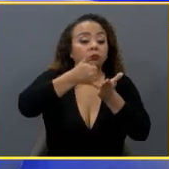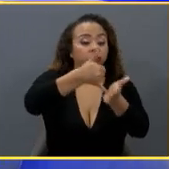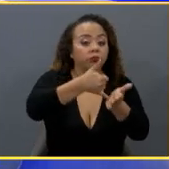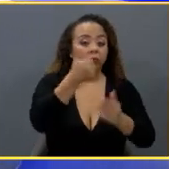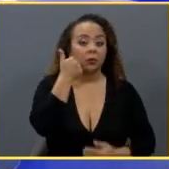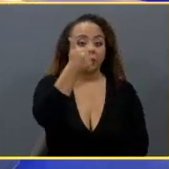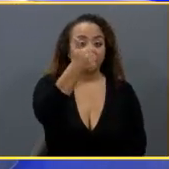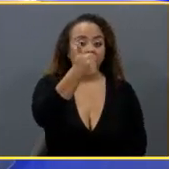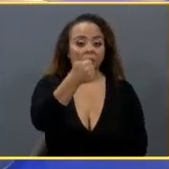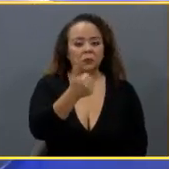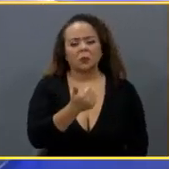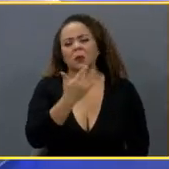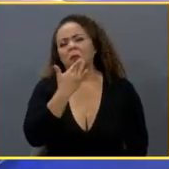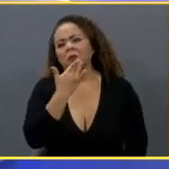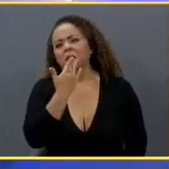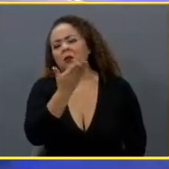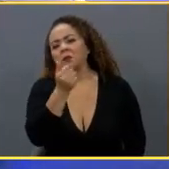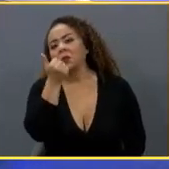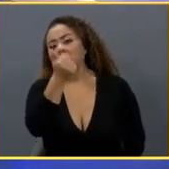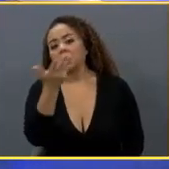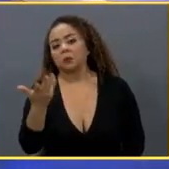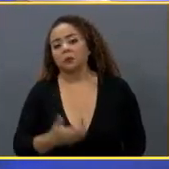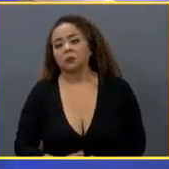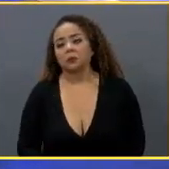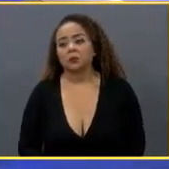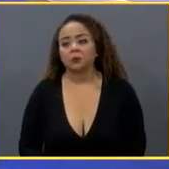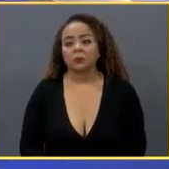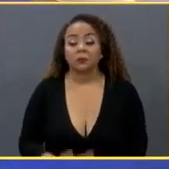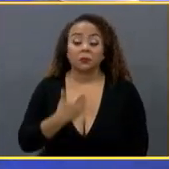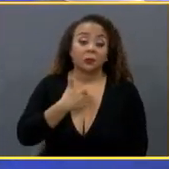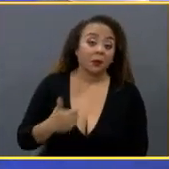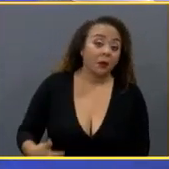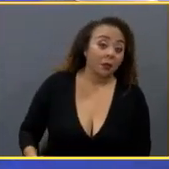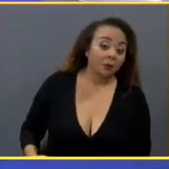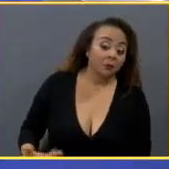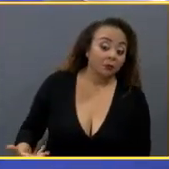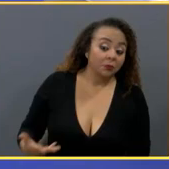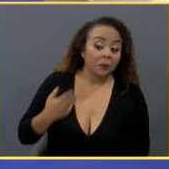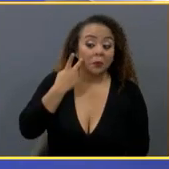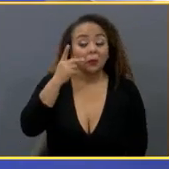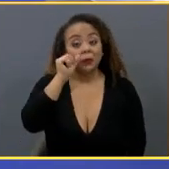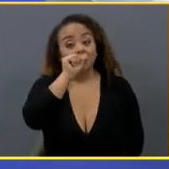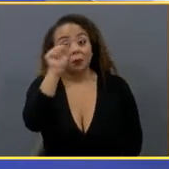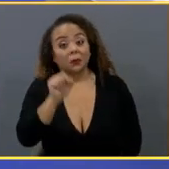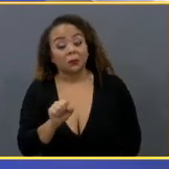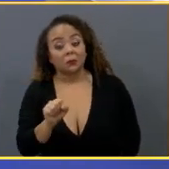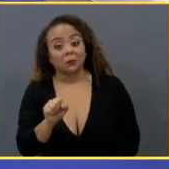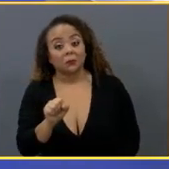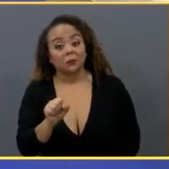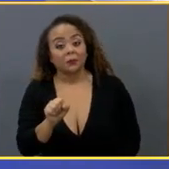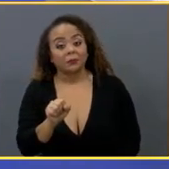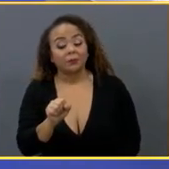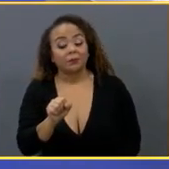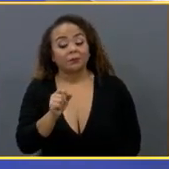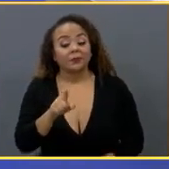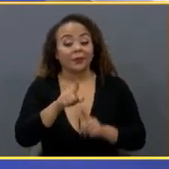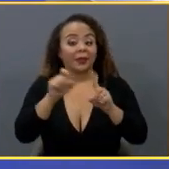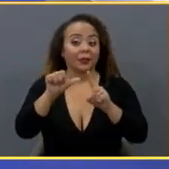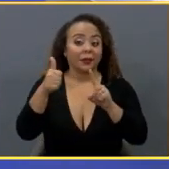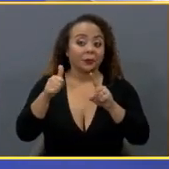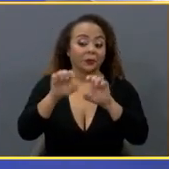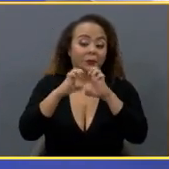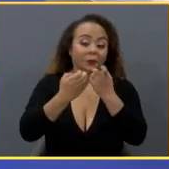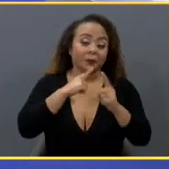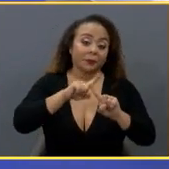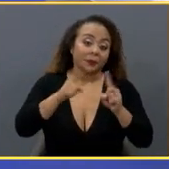Liga Deportiva Alajuelense, ¿qué prefiere el Manudo? ¿Ver a Herediano o ver a Saprissa? Desde la otra trinchera. Pero